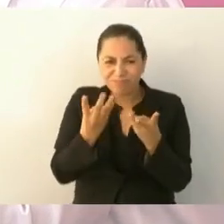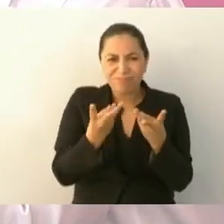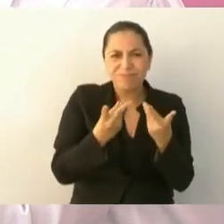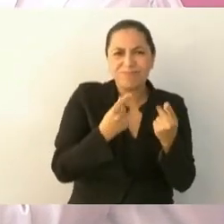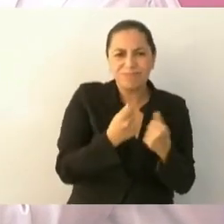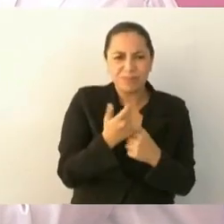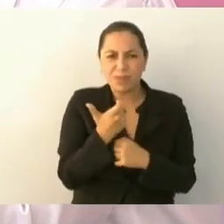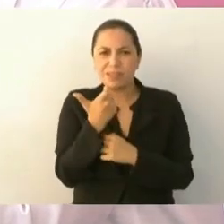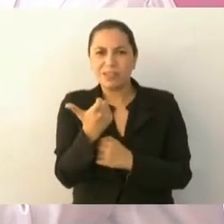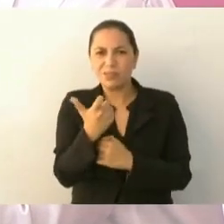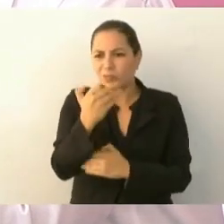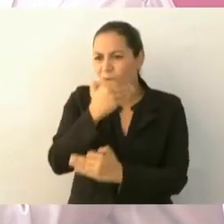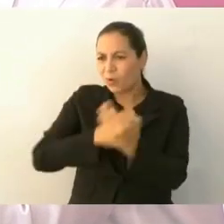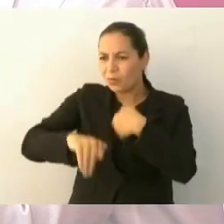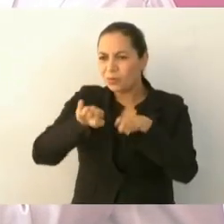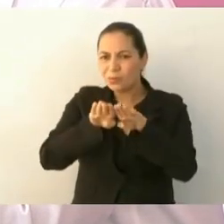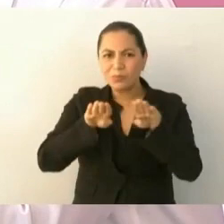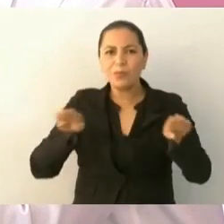una minoría